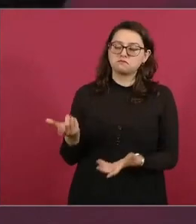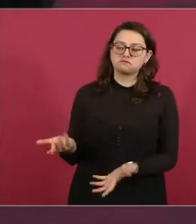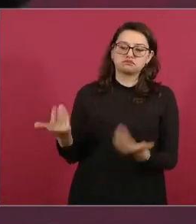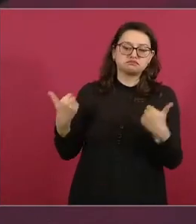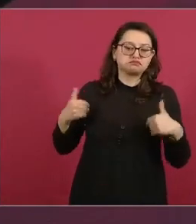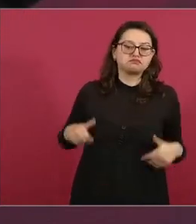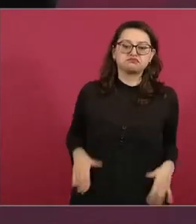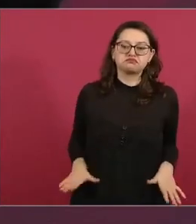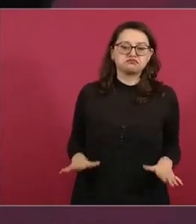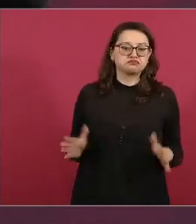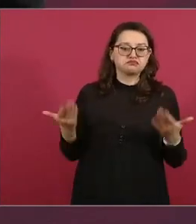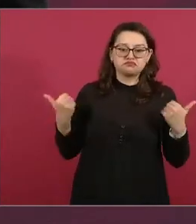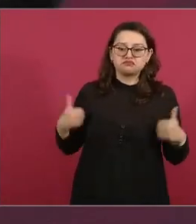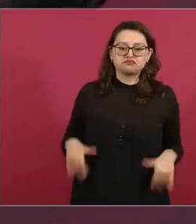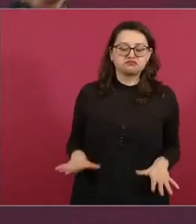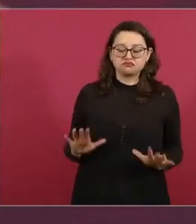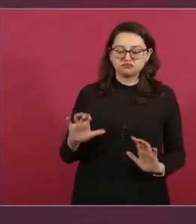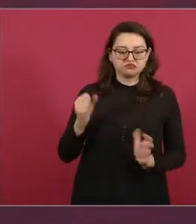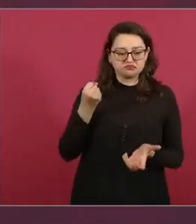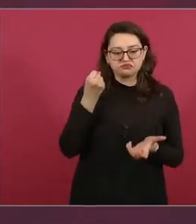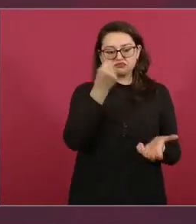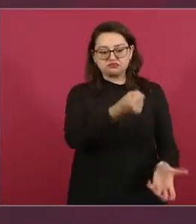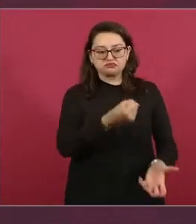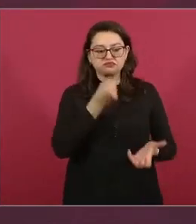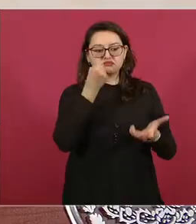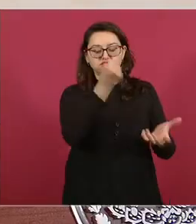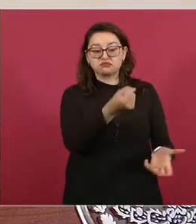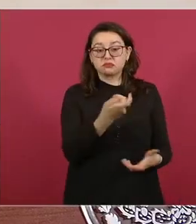simular de que